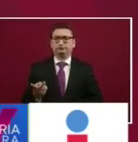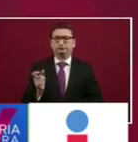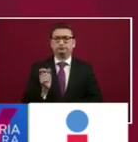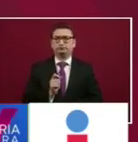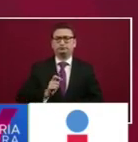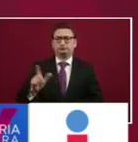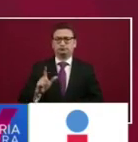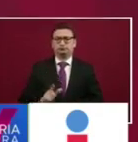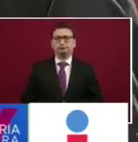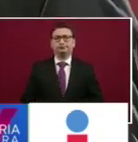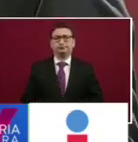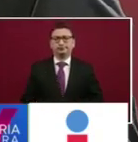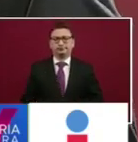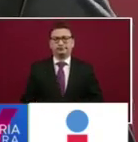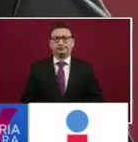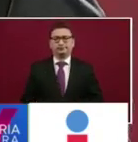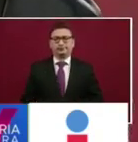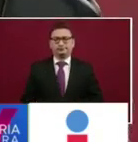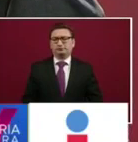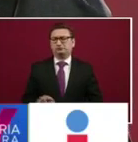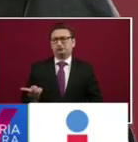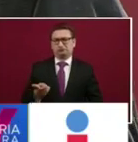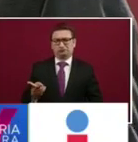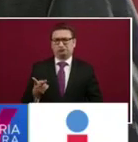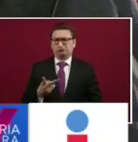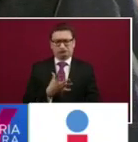profesionales, gente honesta.